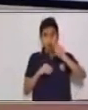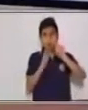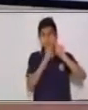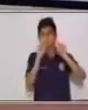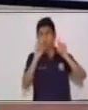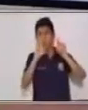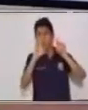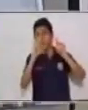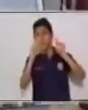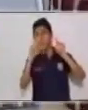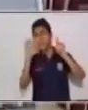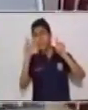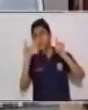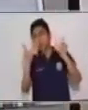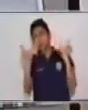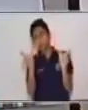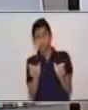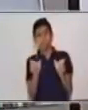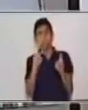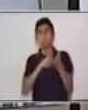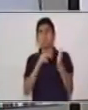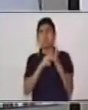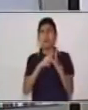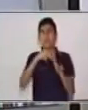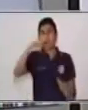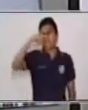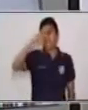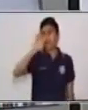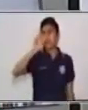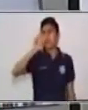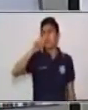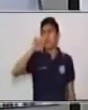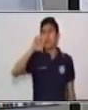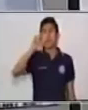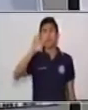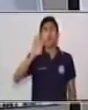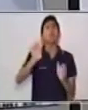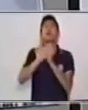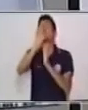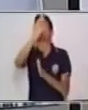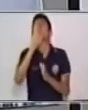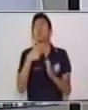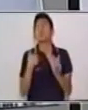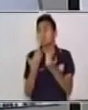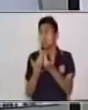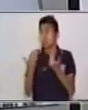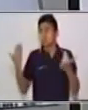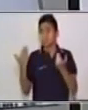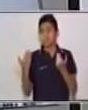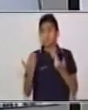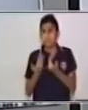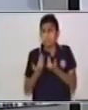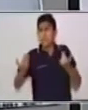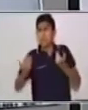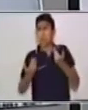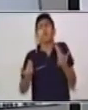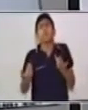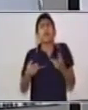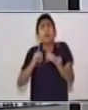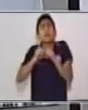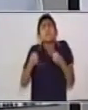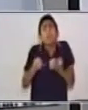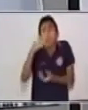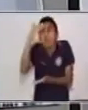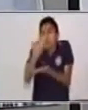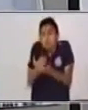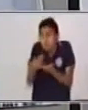están percatando, el subordinante y el término siempre van a estar unidos. Nunca yo puedo colocar subordinante, núcleo, modificador. Jamás, porque se rompe el